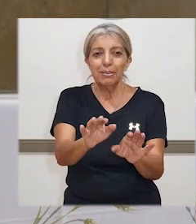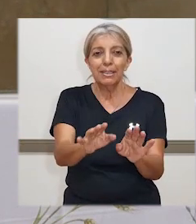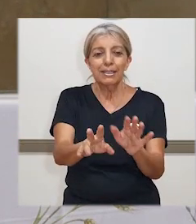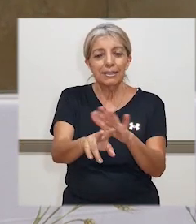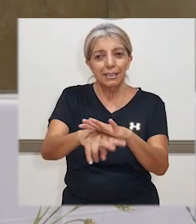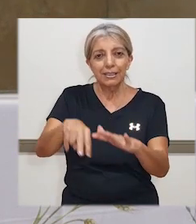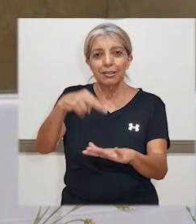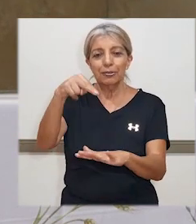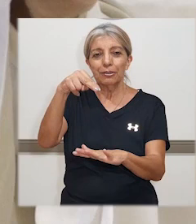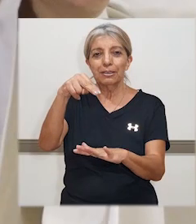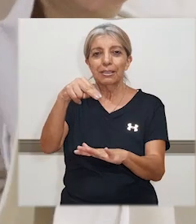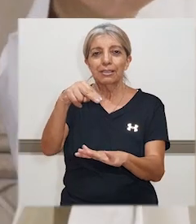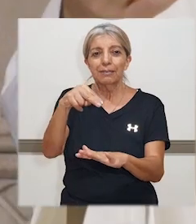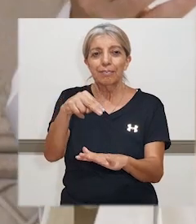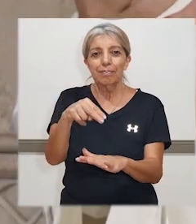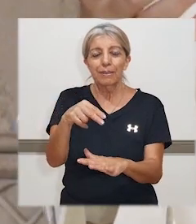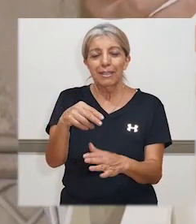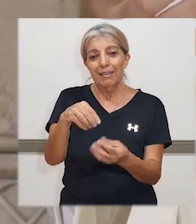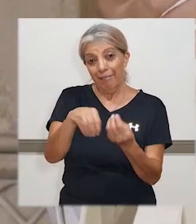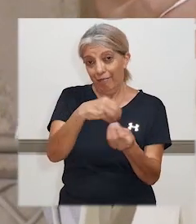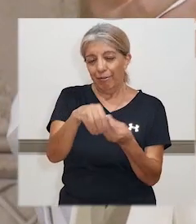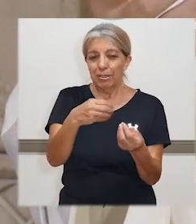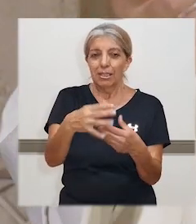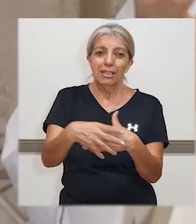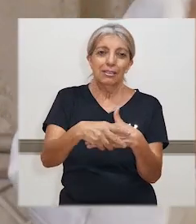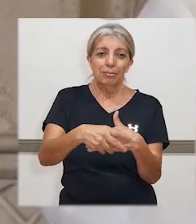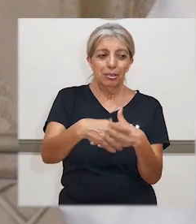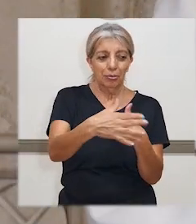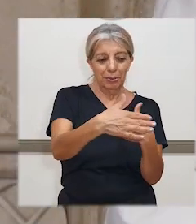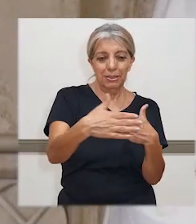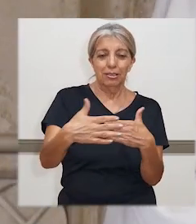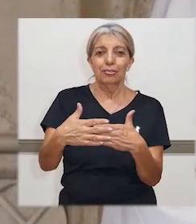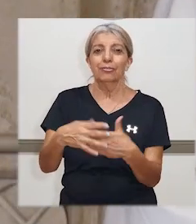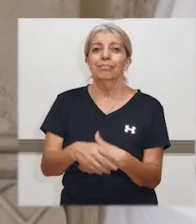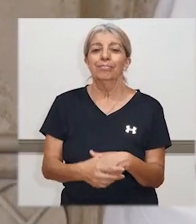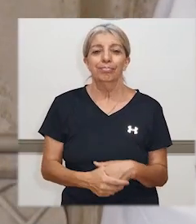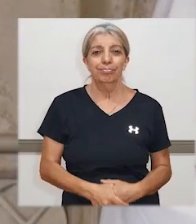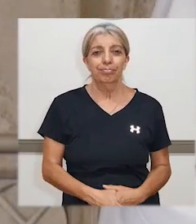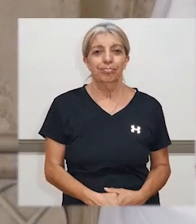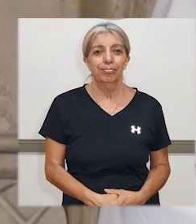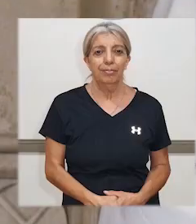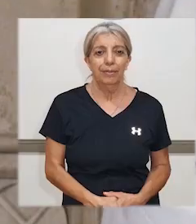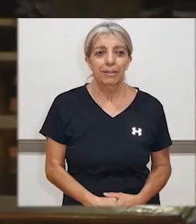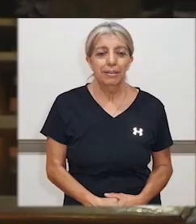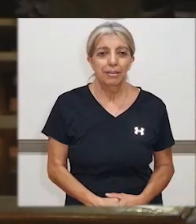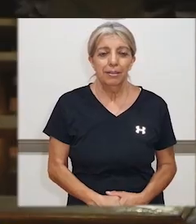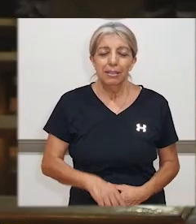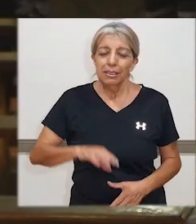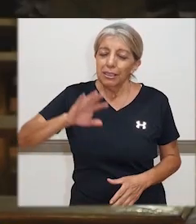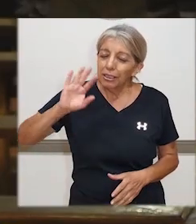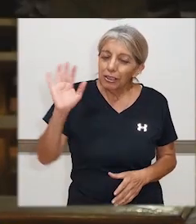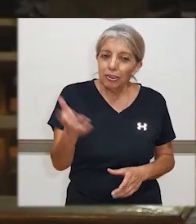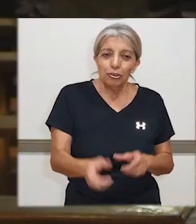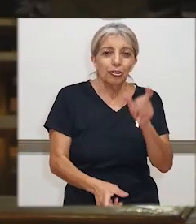esperanza de la resurrección, de nuestros seres queridos, amigos y familiares difuntos. Y